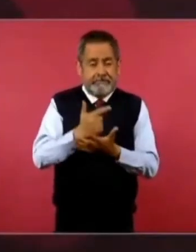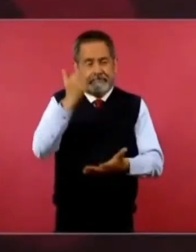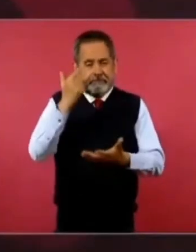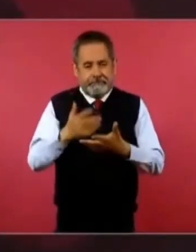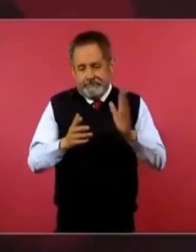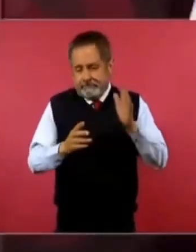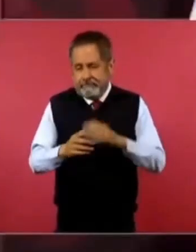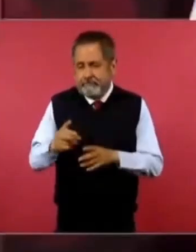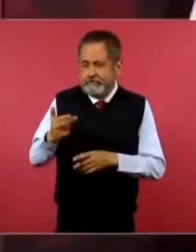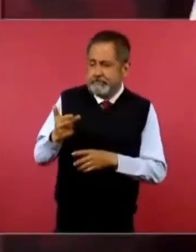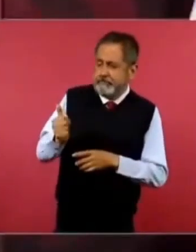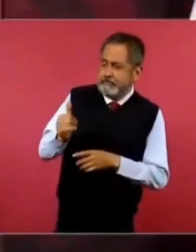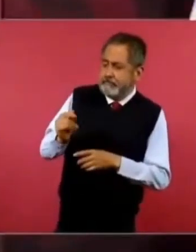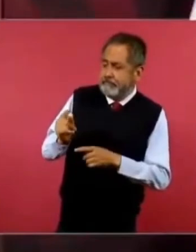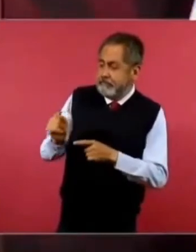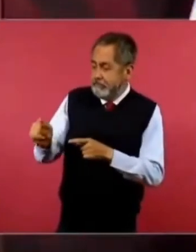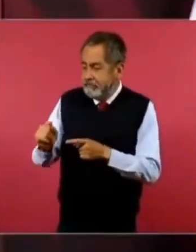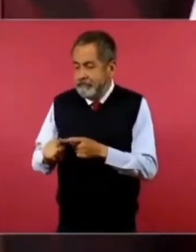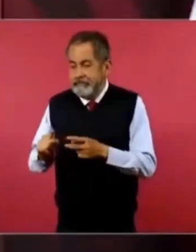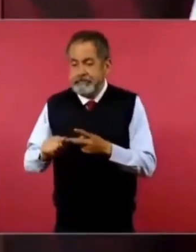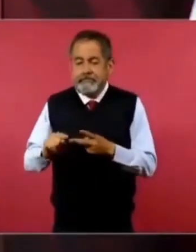llámese Haití, llámese Ecuador,